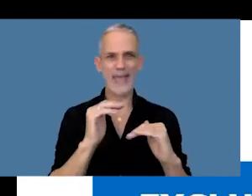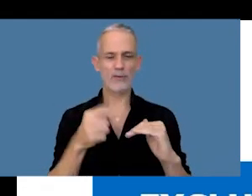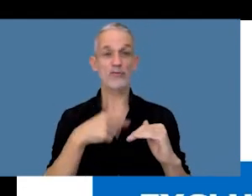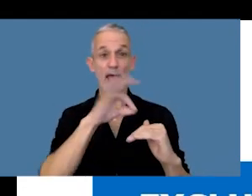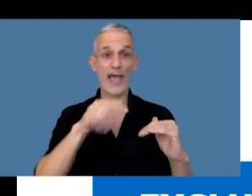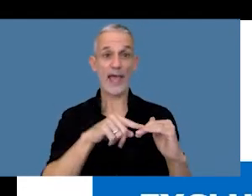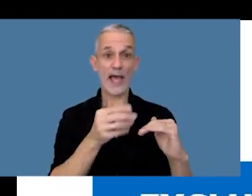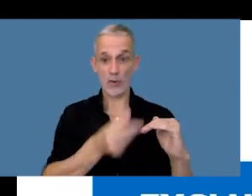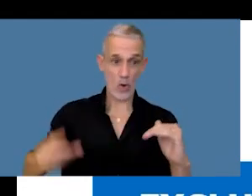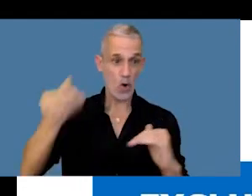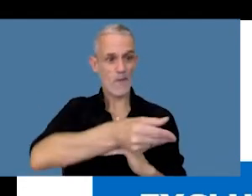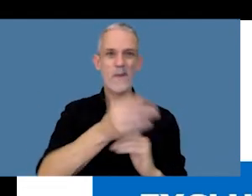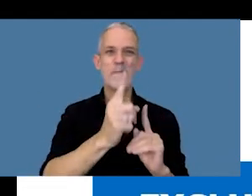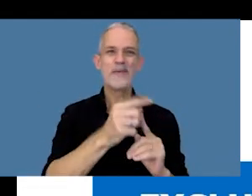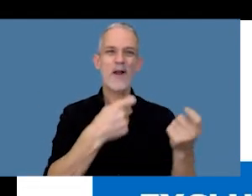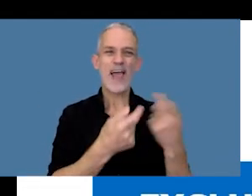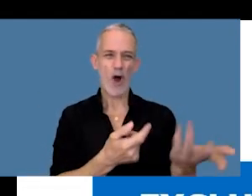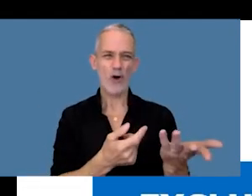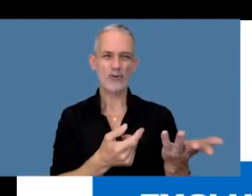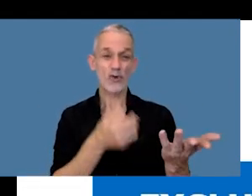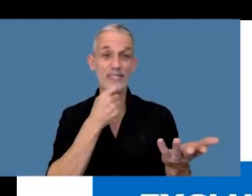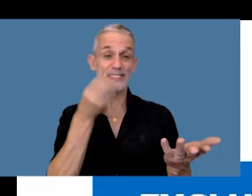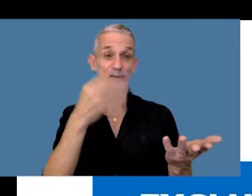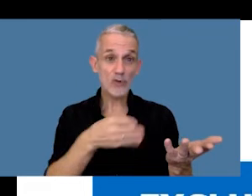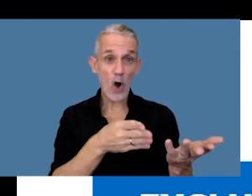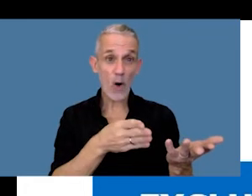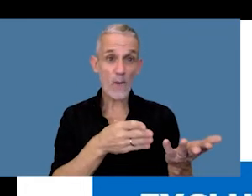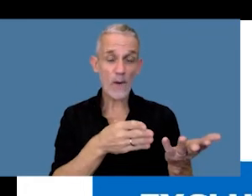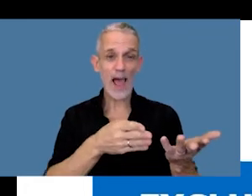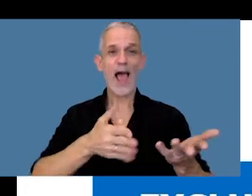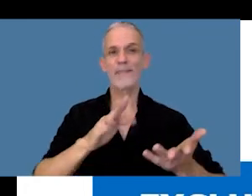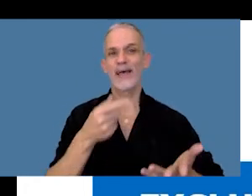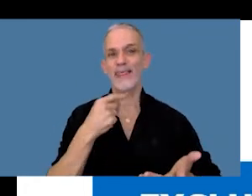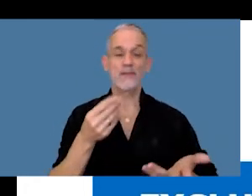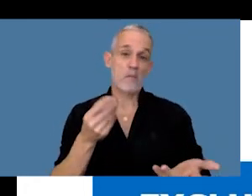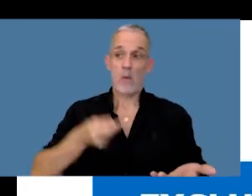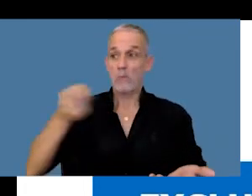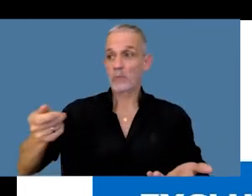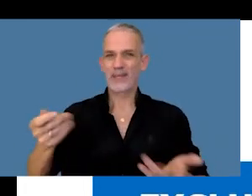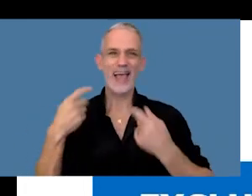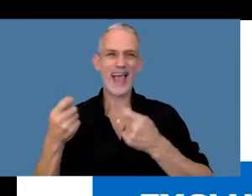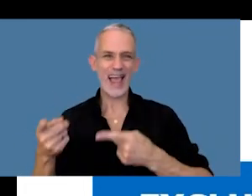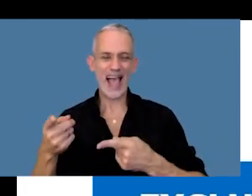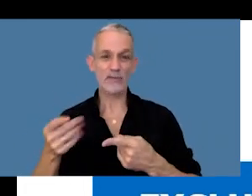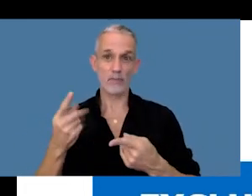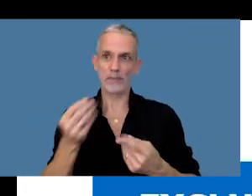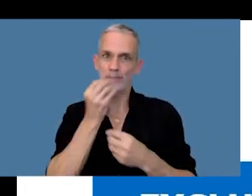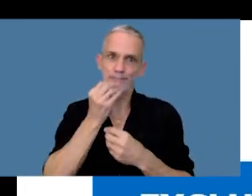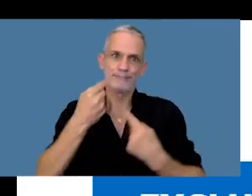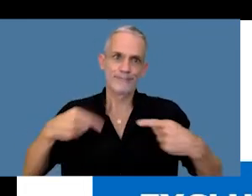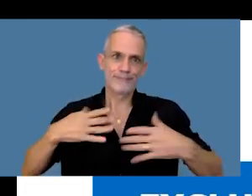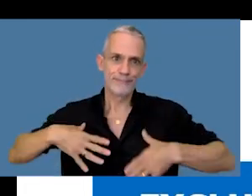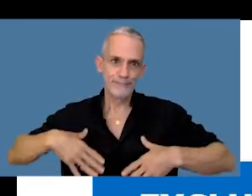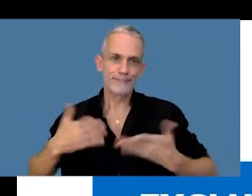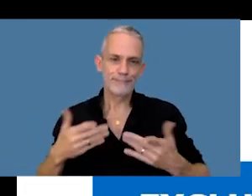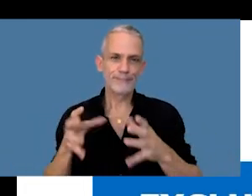Lo reinvierto en el negocio, y si después tengo que destinar obviamente también al sustento personal, ¿no?, y